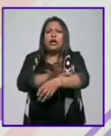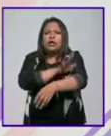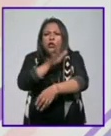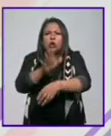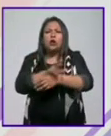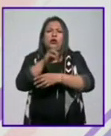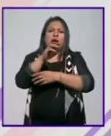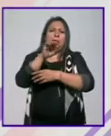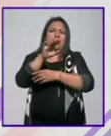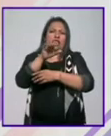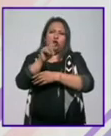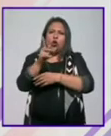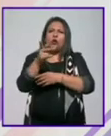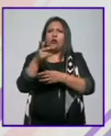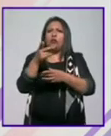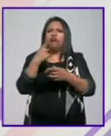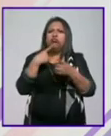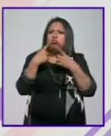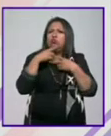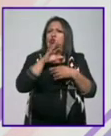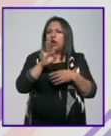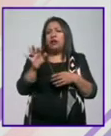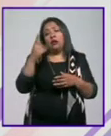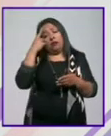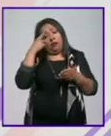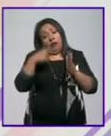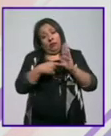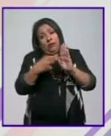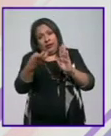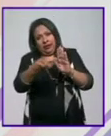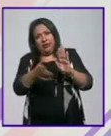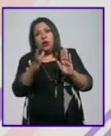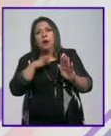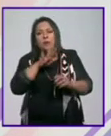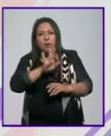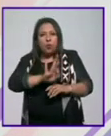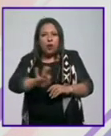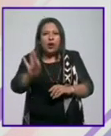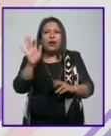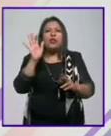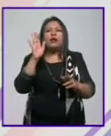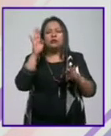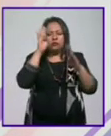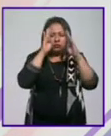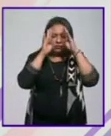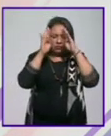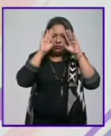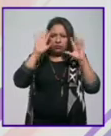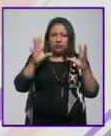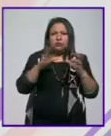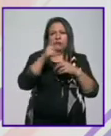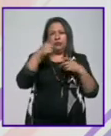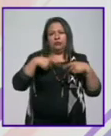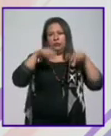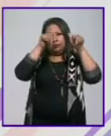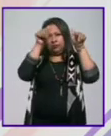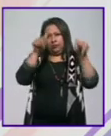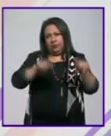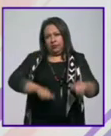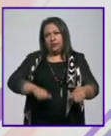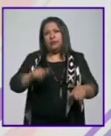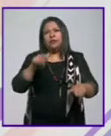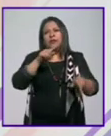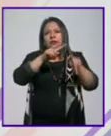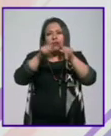electrónica, la mecatrónica. Entonces creo que, bueno, estamos ofreciendo la posibilidad de reflexionar junto con este artista y